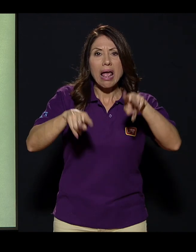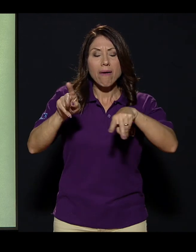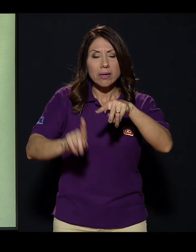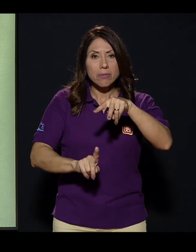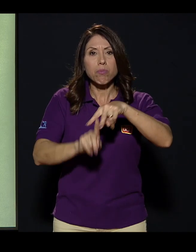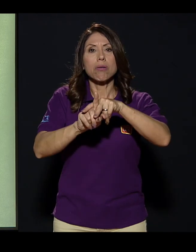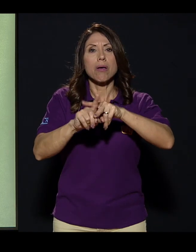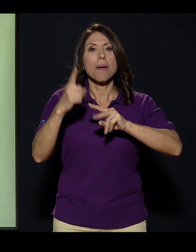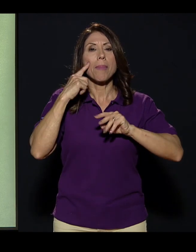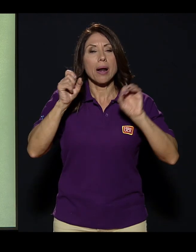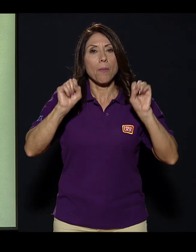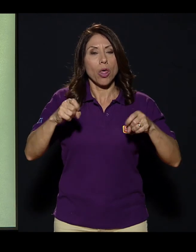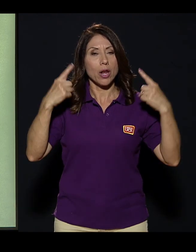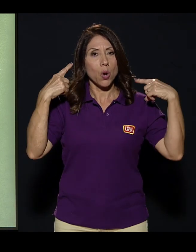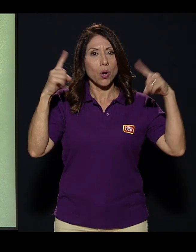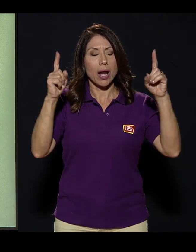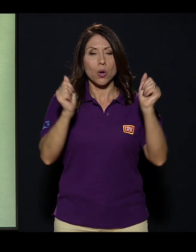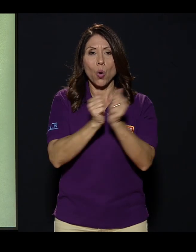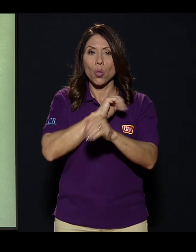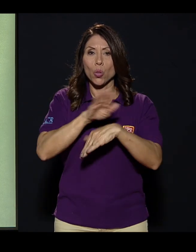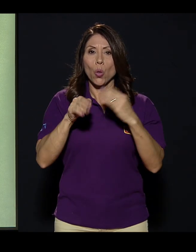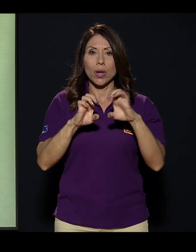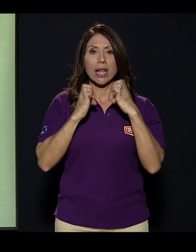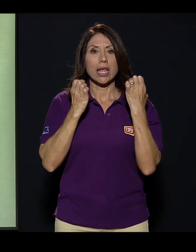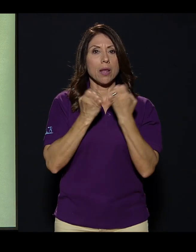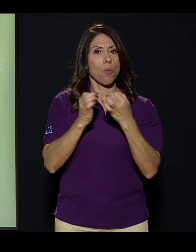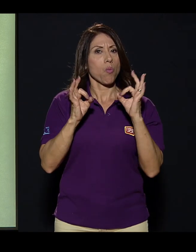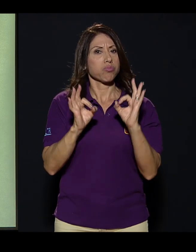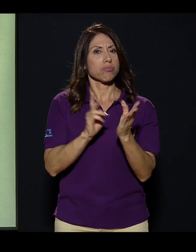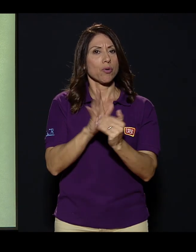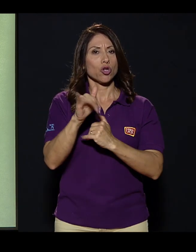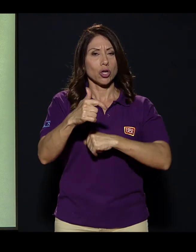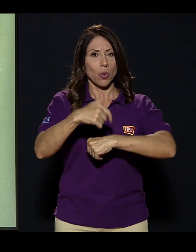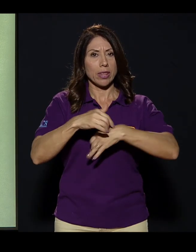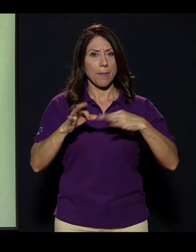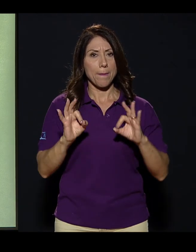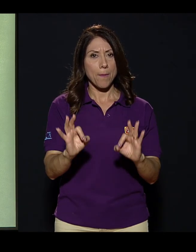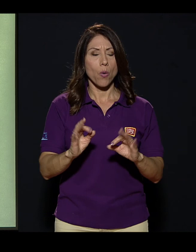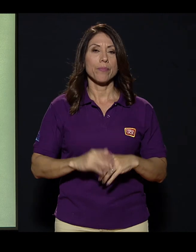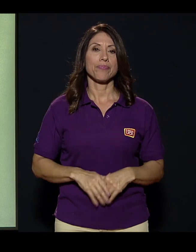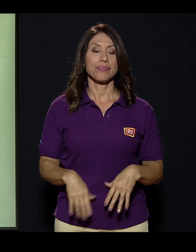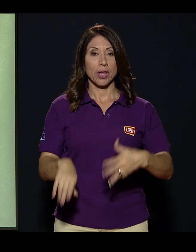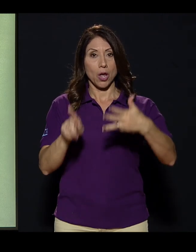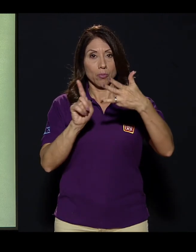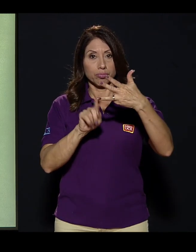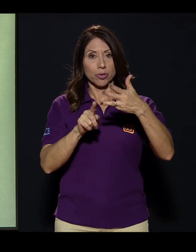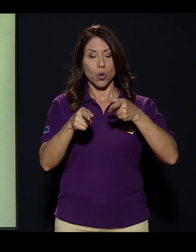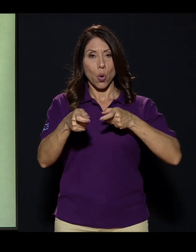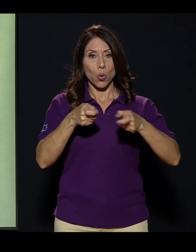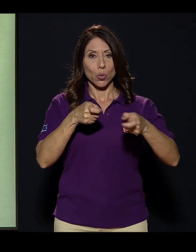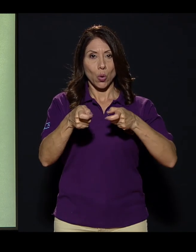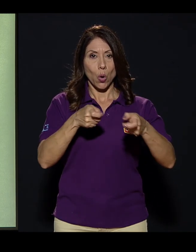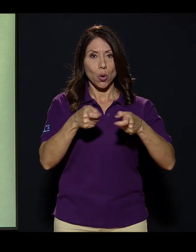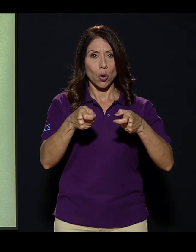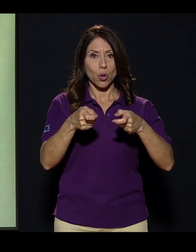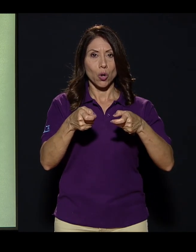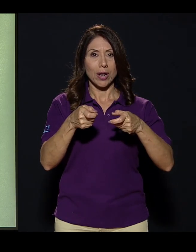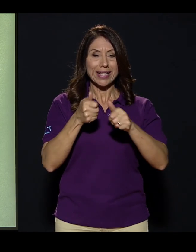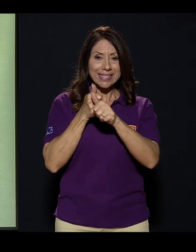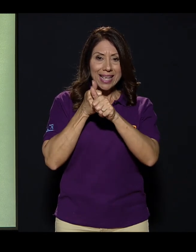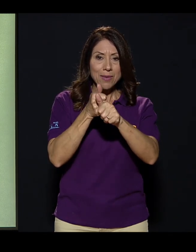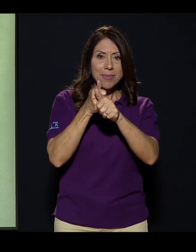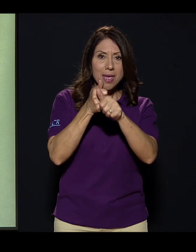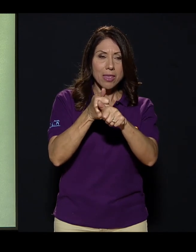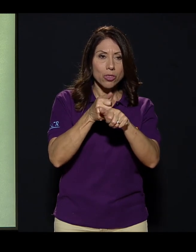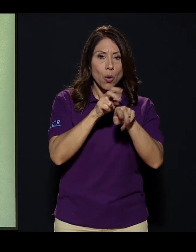Control. Seguimiento, control y monitoreo. Esa es una etapa también clave de lo que es el proyecto. Hay que estar viendo a una